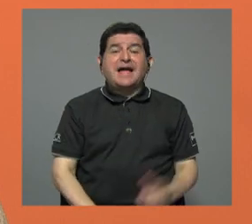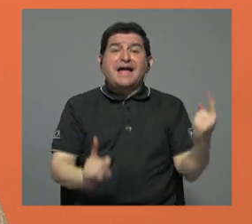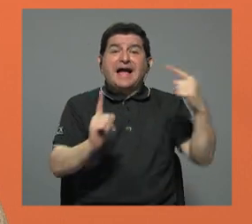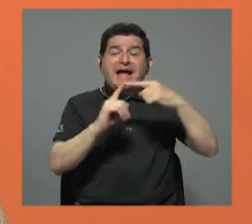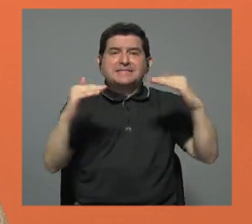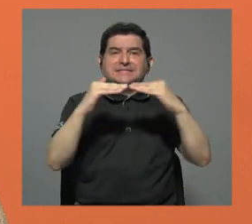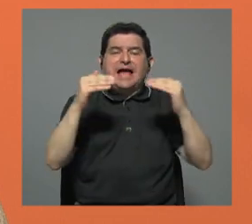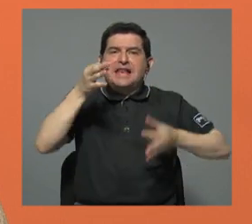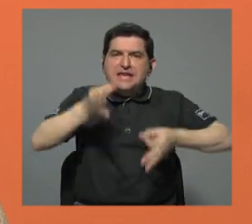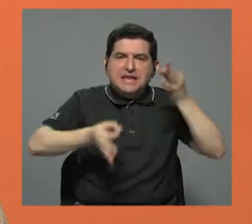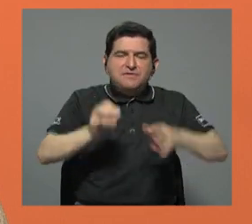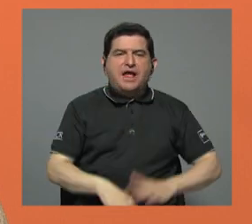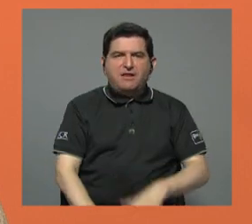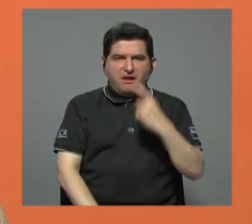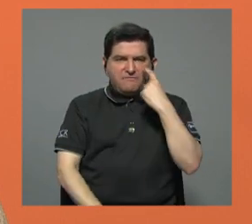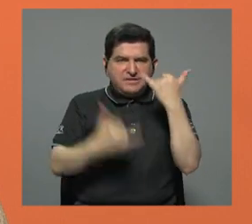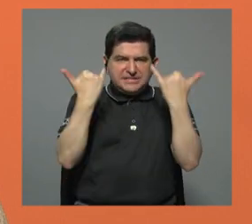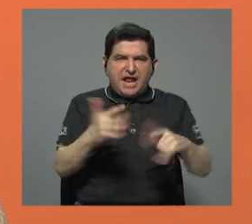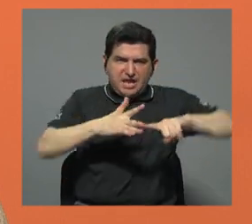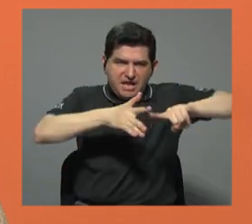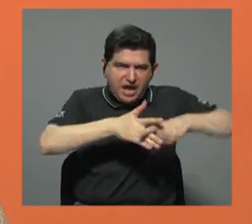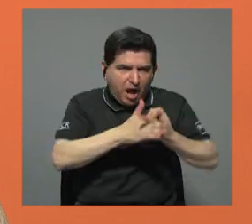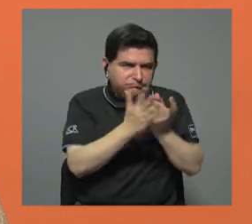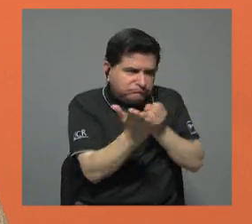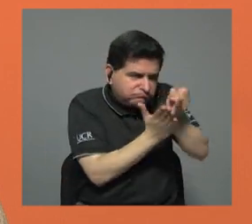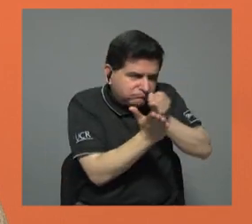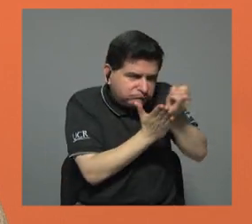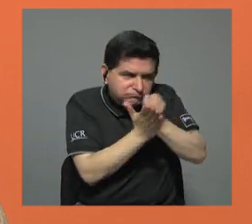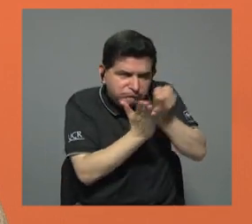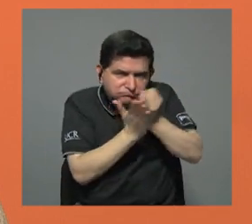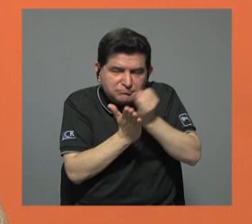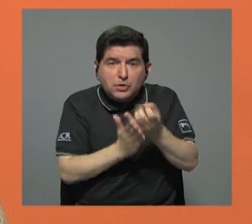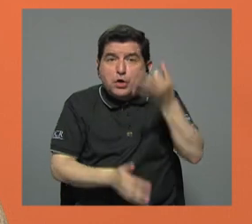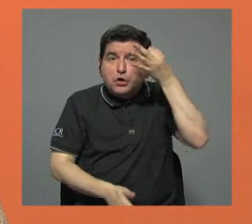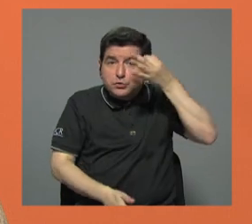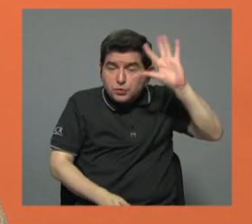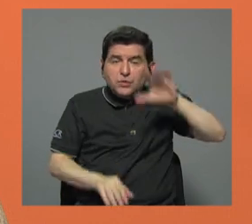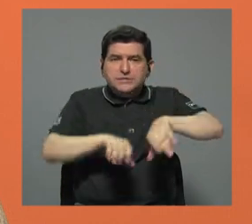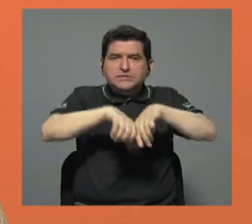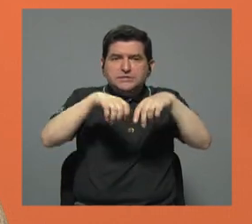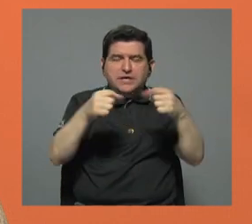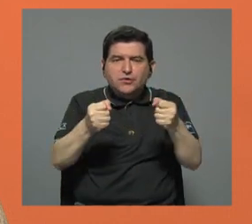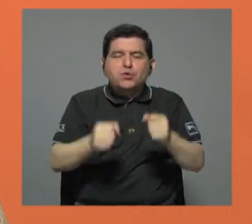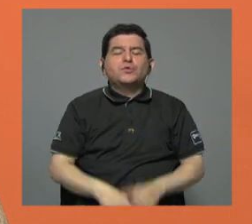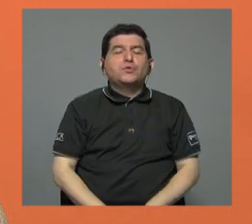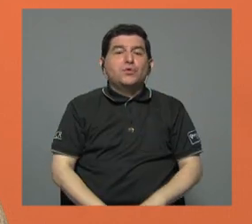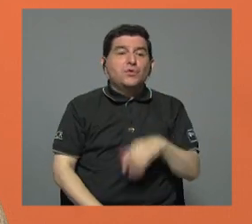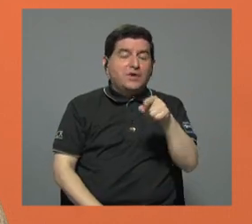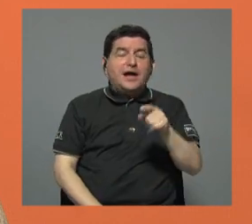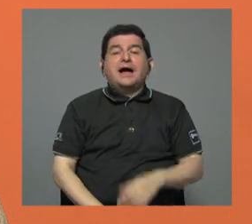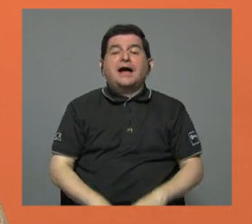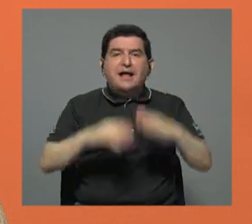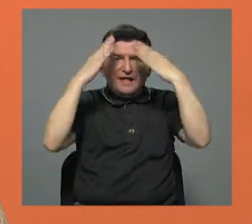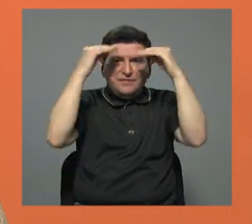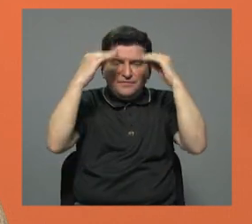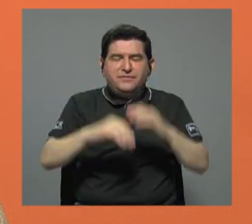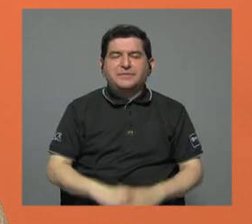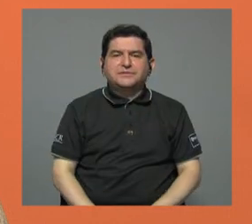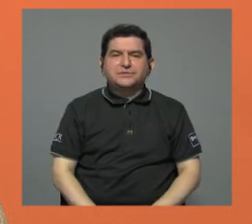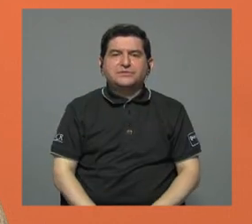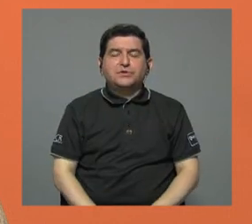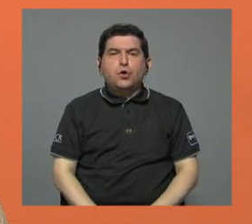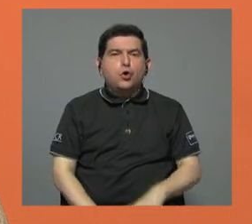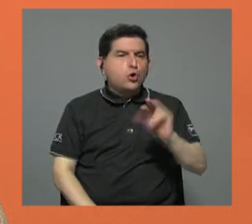instancias judiciales la fiscalía investigaciones por presunta violación de datos el juzgado contencioso ordenó que no se